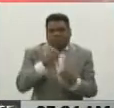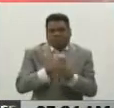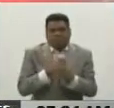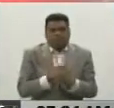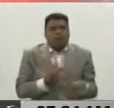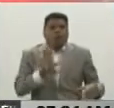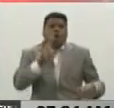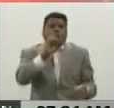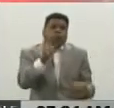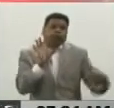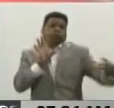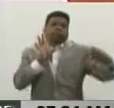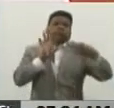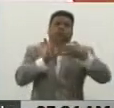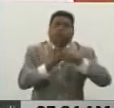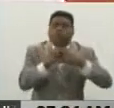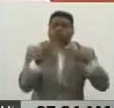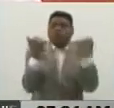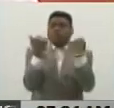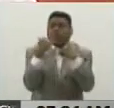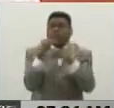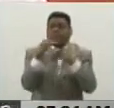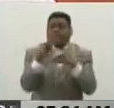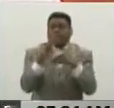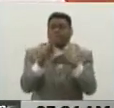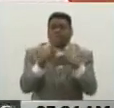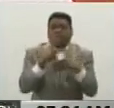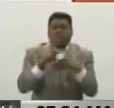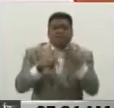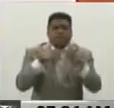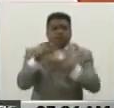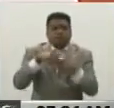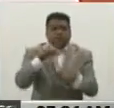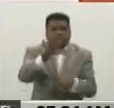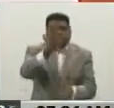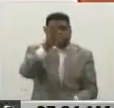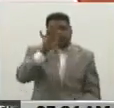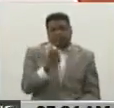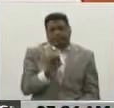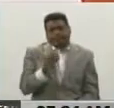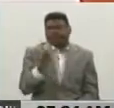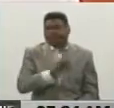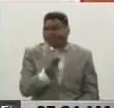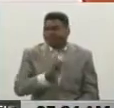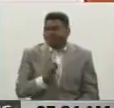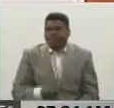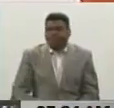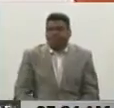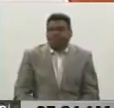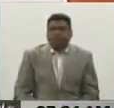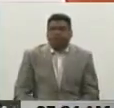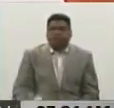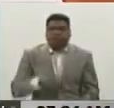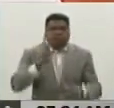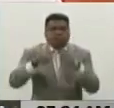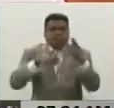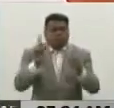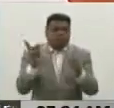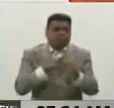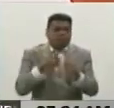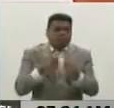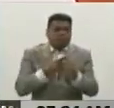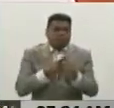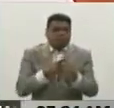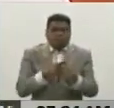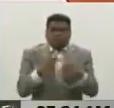vinculado a alguna misión, eso no limita ni es un proceso de selección como tal. Realmente para el proceso inicial sí buscábamos que los